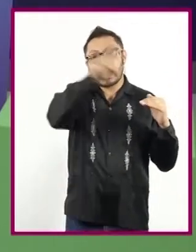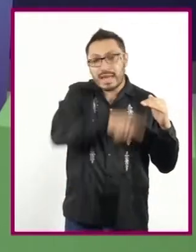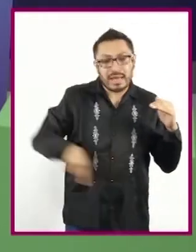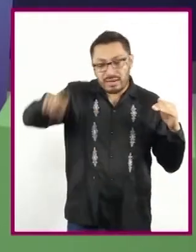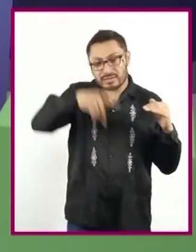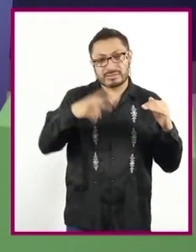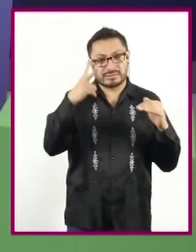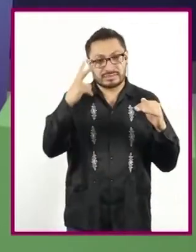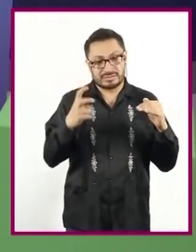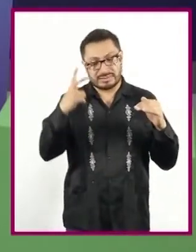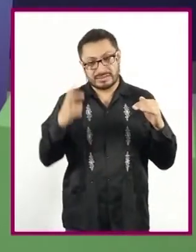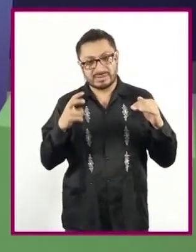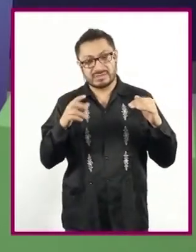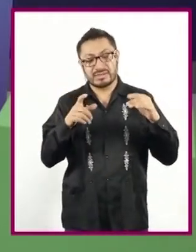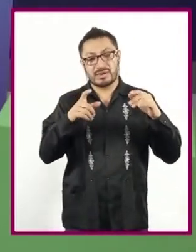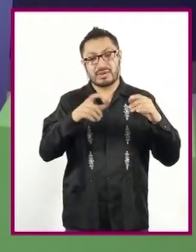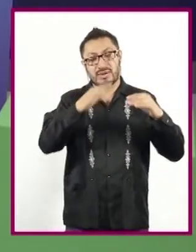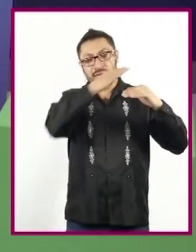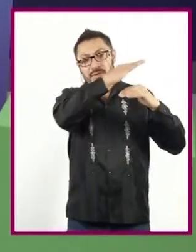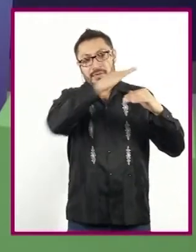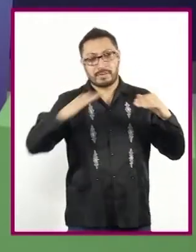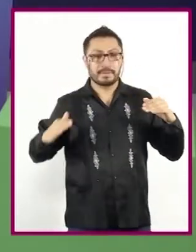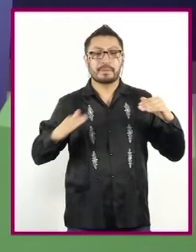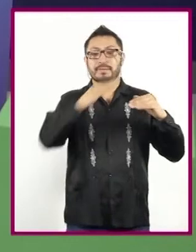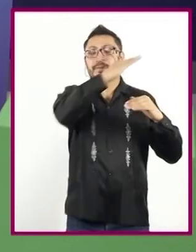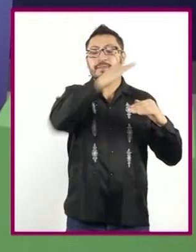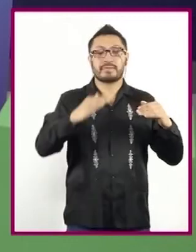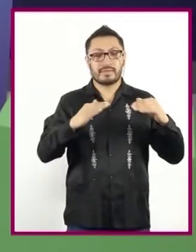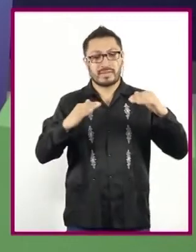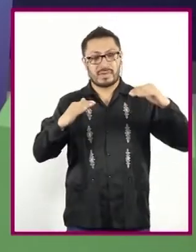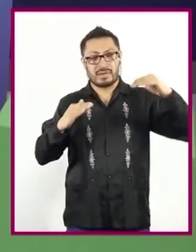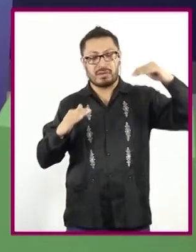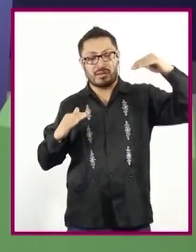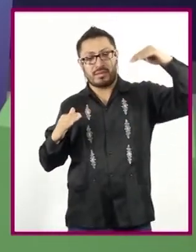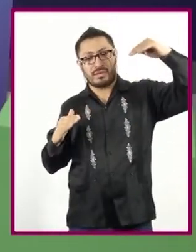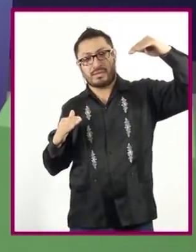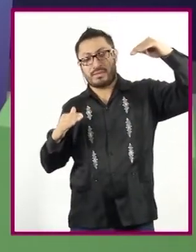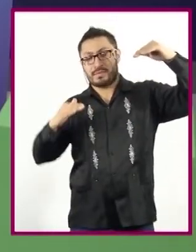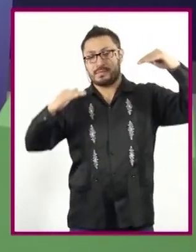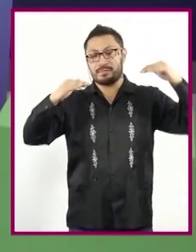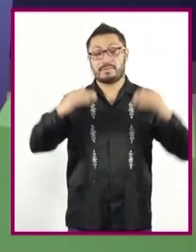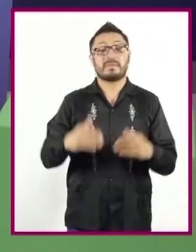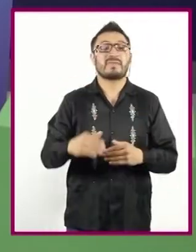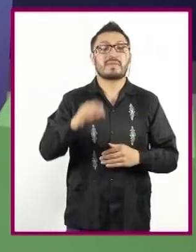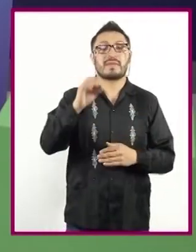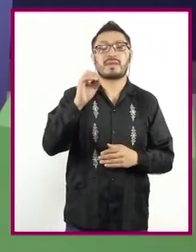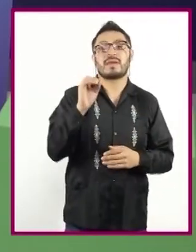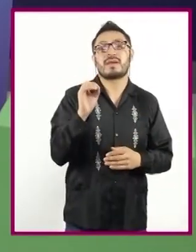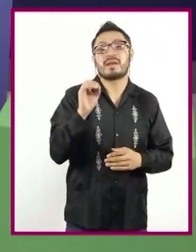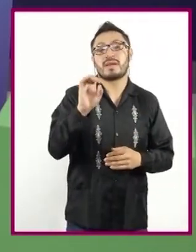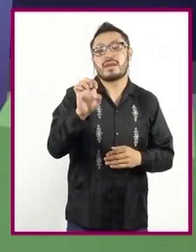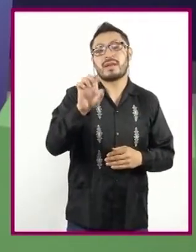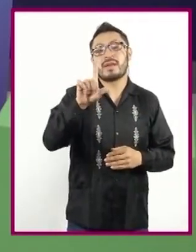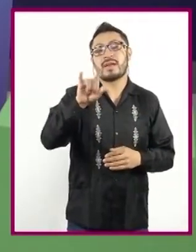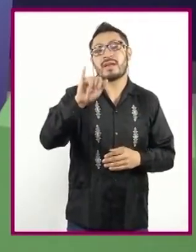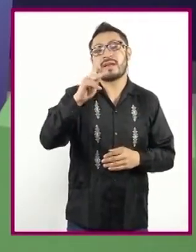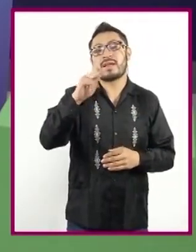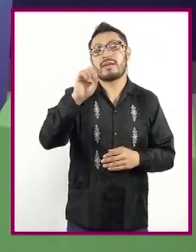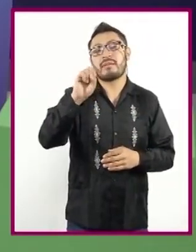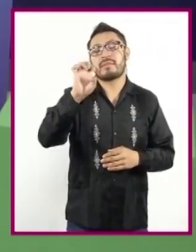segundo, un corte oblicuo a las bases, sin que éste las toque, resultando el corte en una